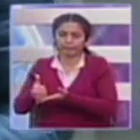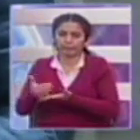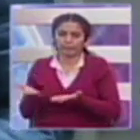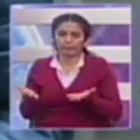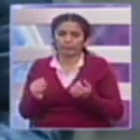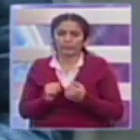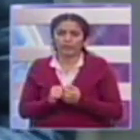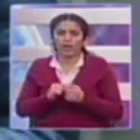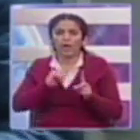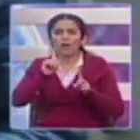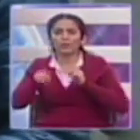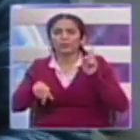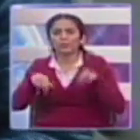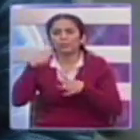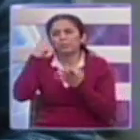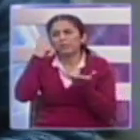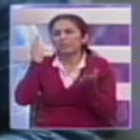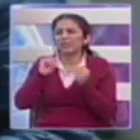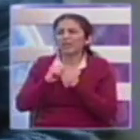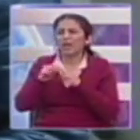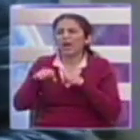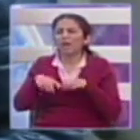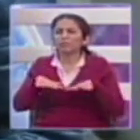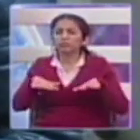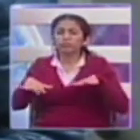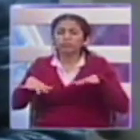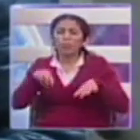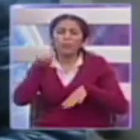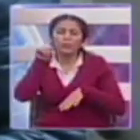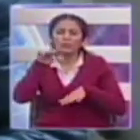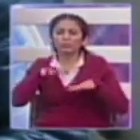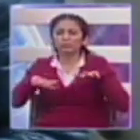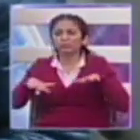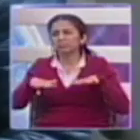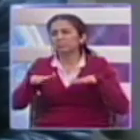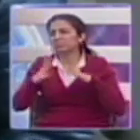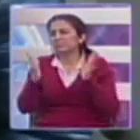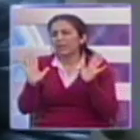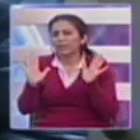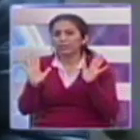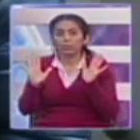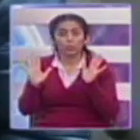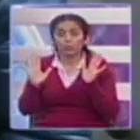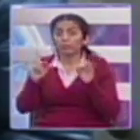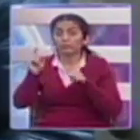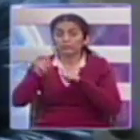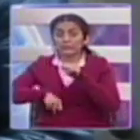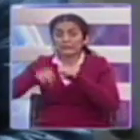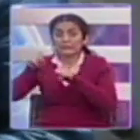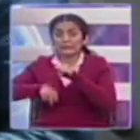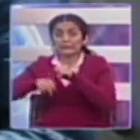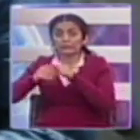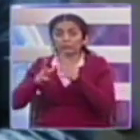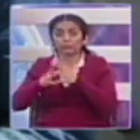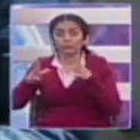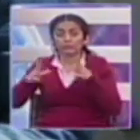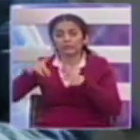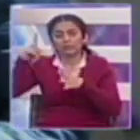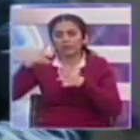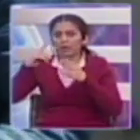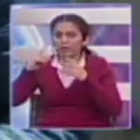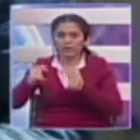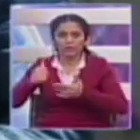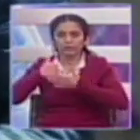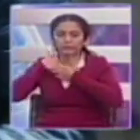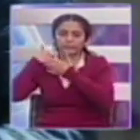creo que piensan, que no son mayores, pero realmente sí hay una afectación y hay muchas familias que están sin techo este momento y necesitan de esa solidaridad.